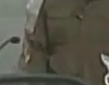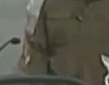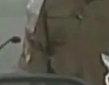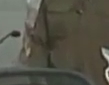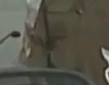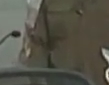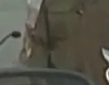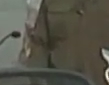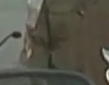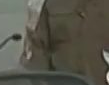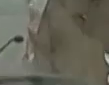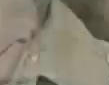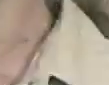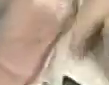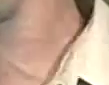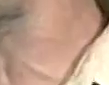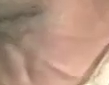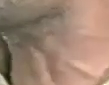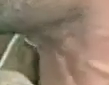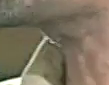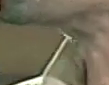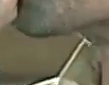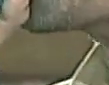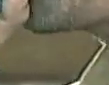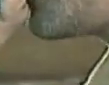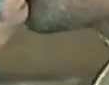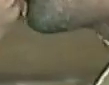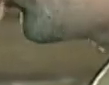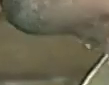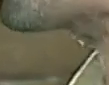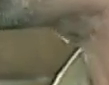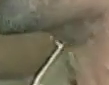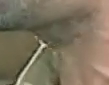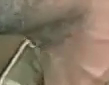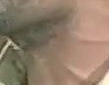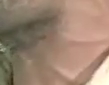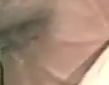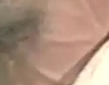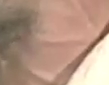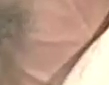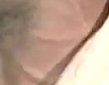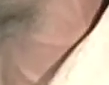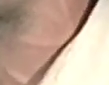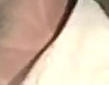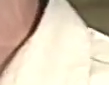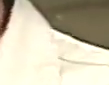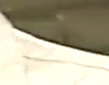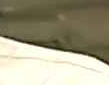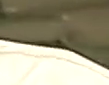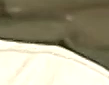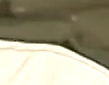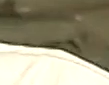de premiación que me ha regalado dios frente a las compresas minas